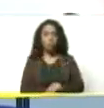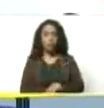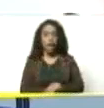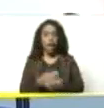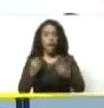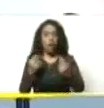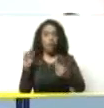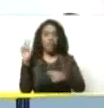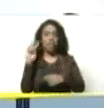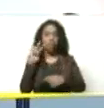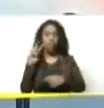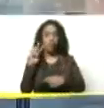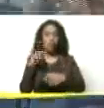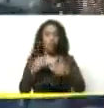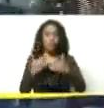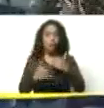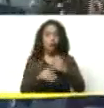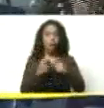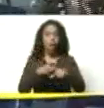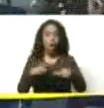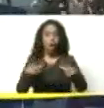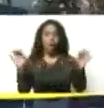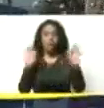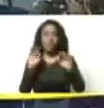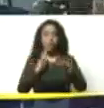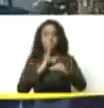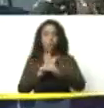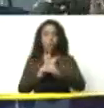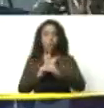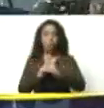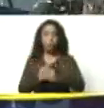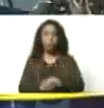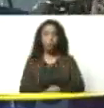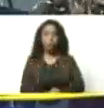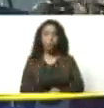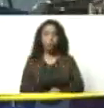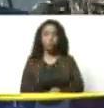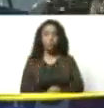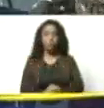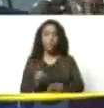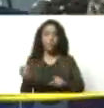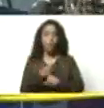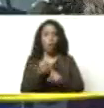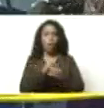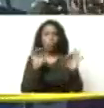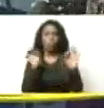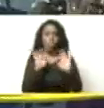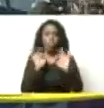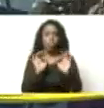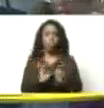venezolana lo que es para antes y nada ni nadie nos va a detener ni nos va a saltar